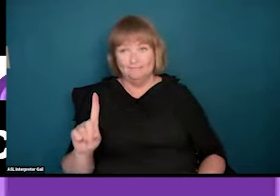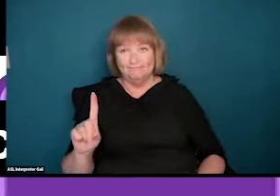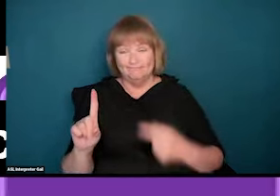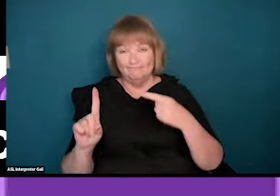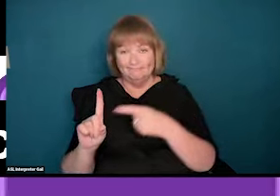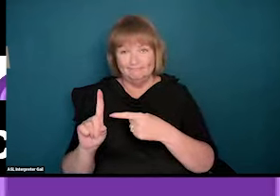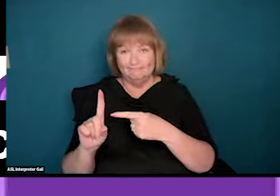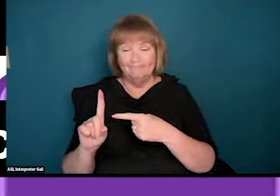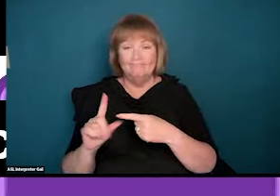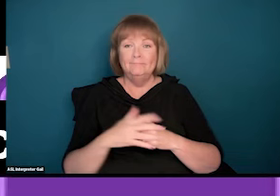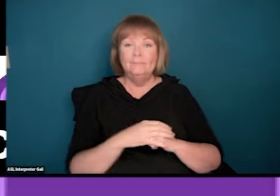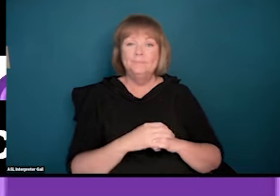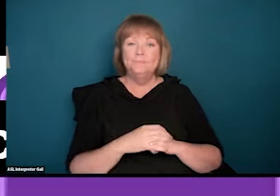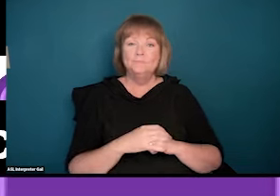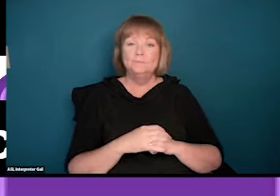estos derechos se transfieren